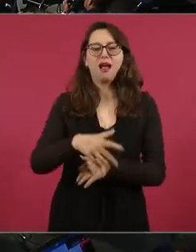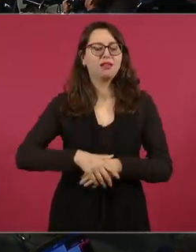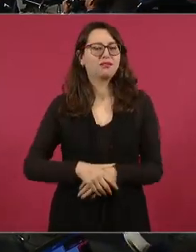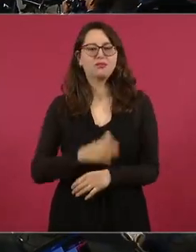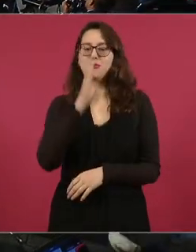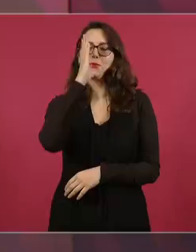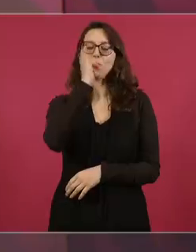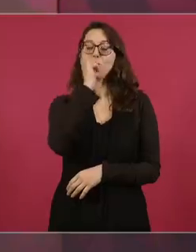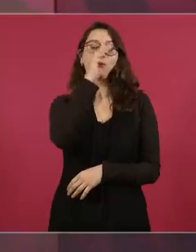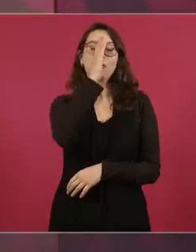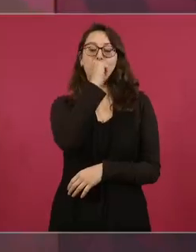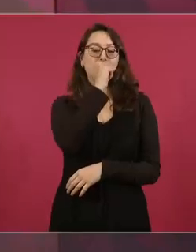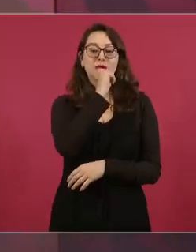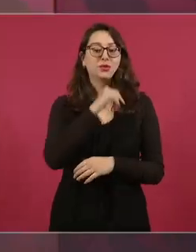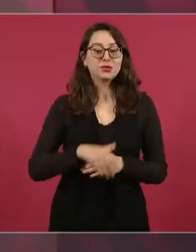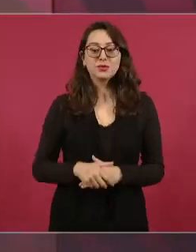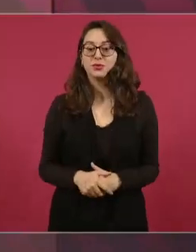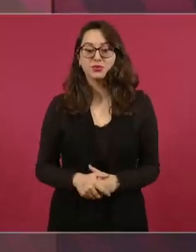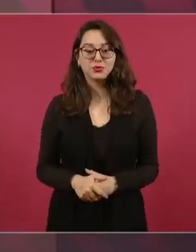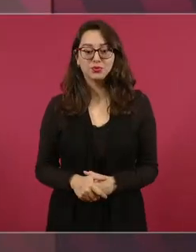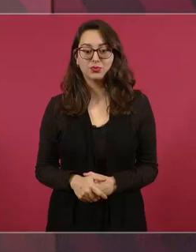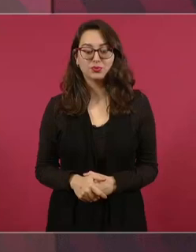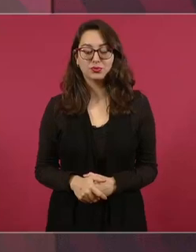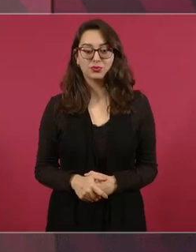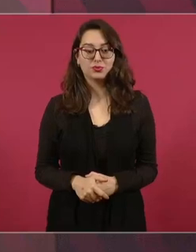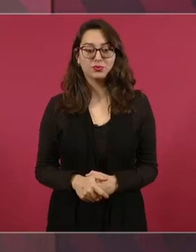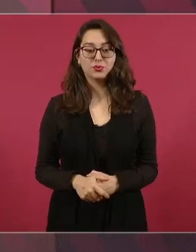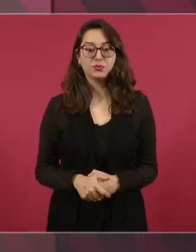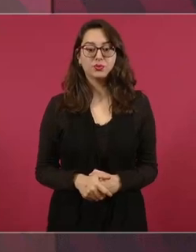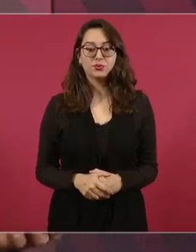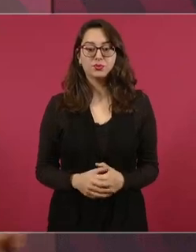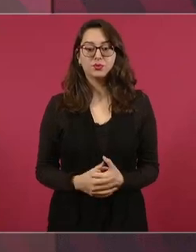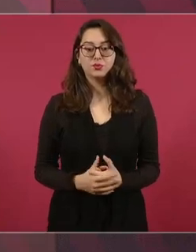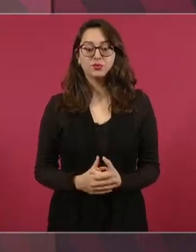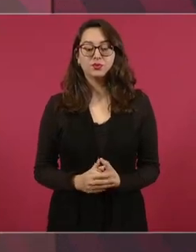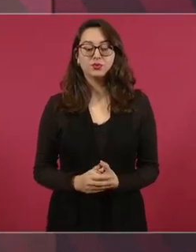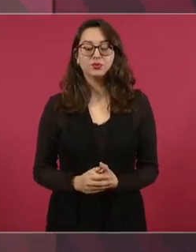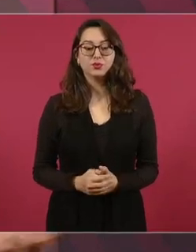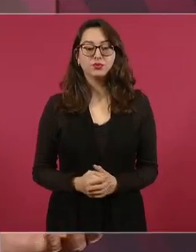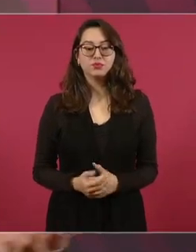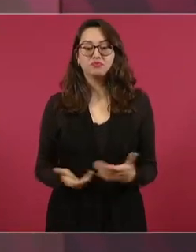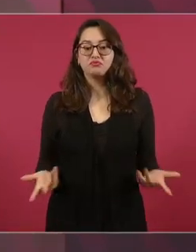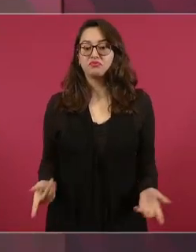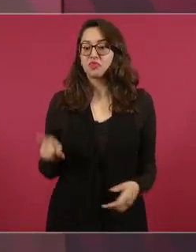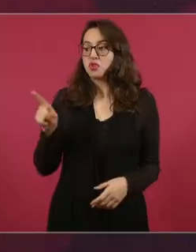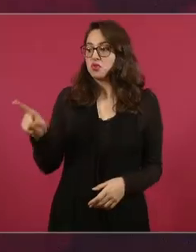nunca le había yo pedido a un ministro nada,